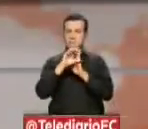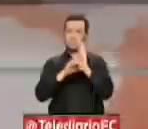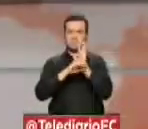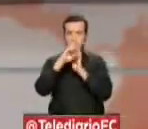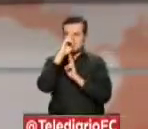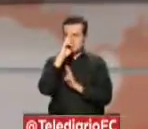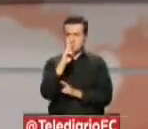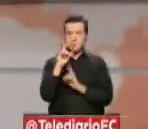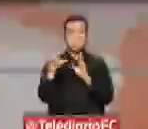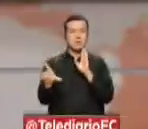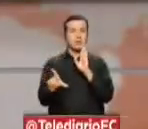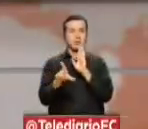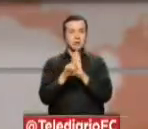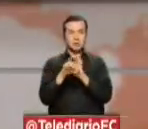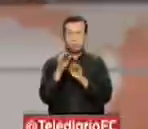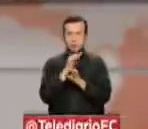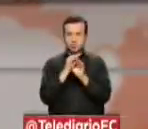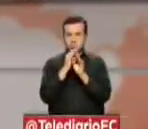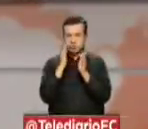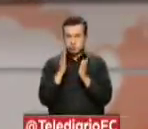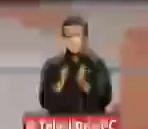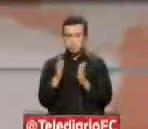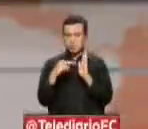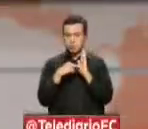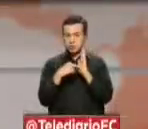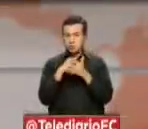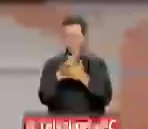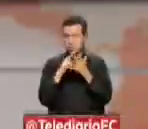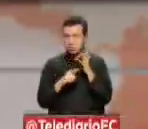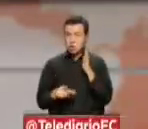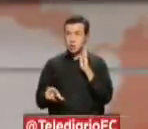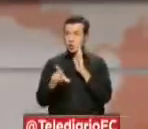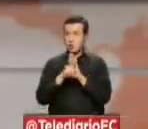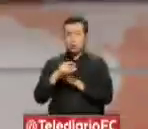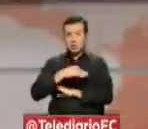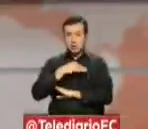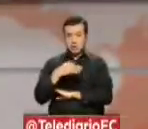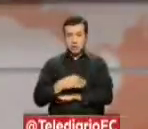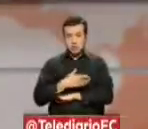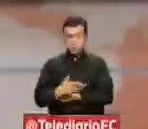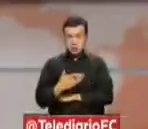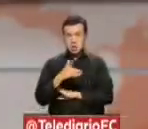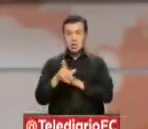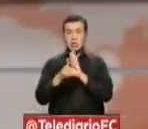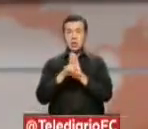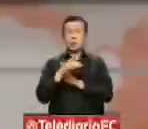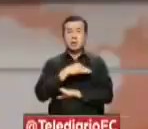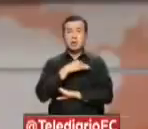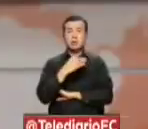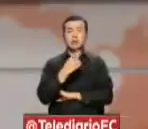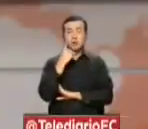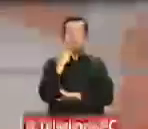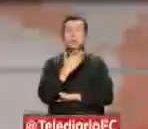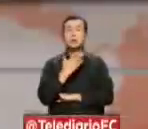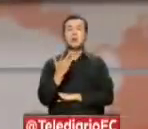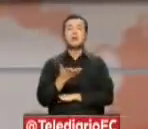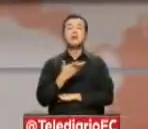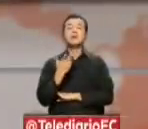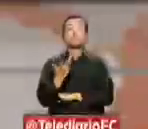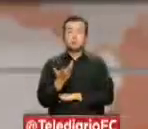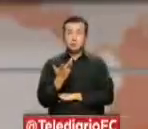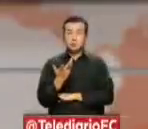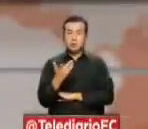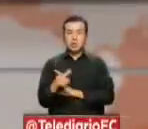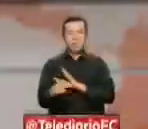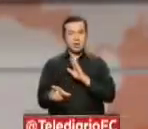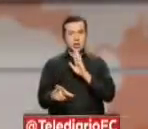Constitución, a la ley orgánica, a la función legislativa, al reglamento y al código de ética. Este código de ética fue elevado a la categoría de